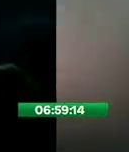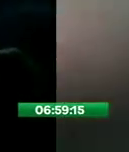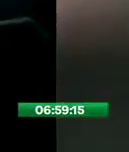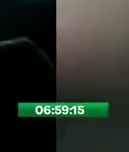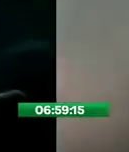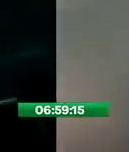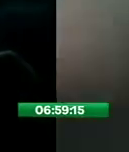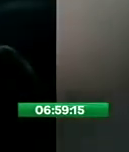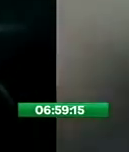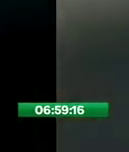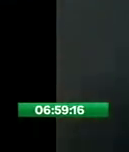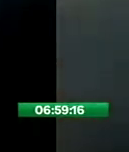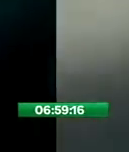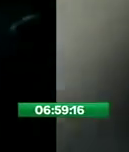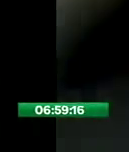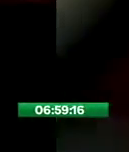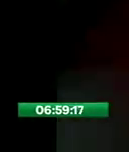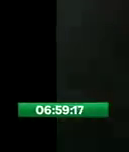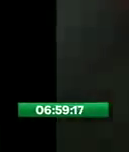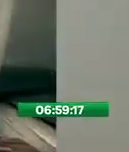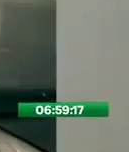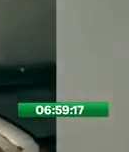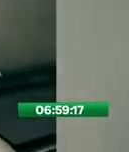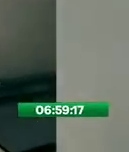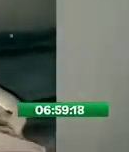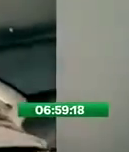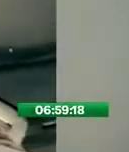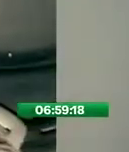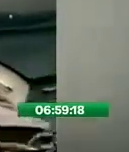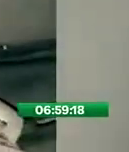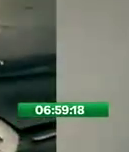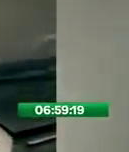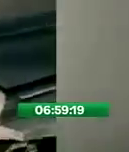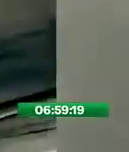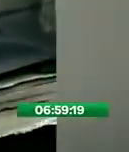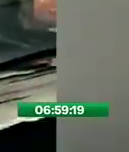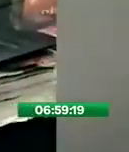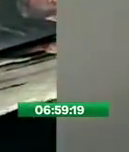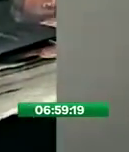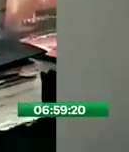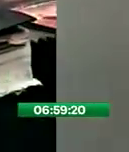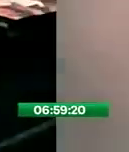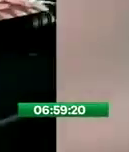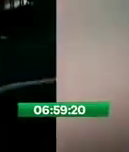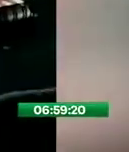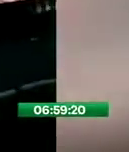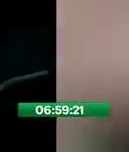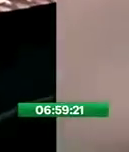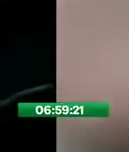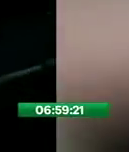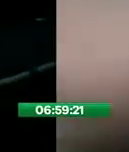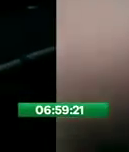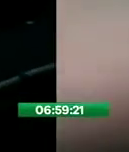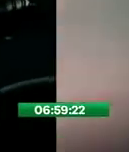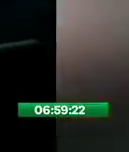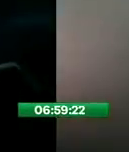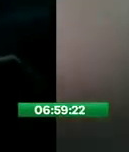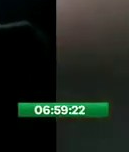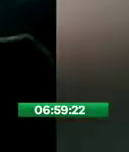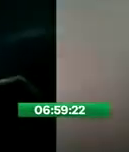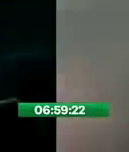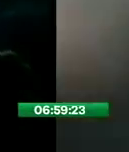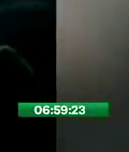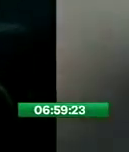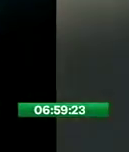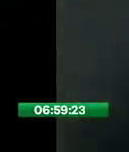son pasados. Imagínate. Son historias. Y ahí el niño va de por medio, por eso, favor. Eso, no. No se pongan los niños tanto. No se